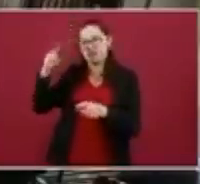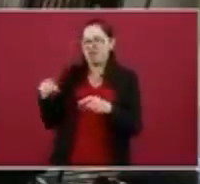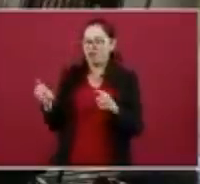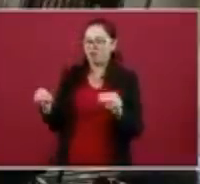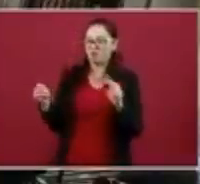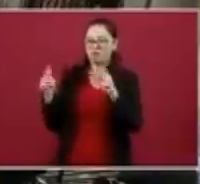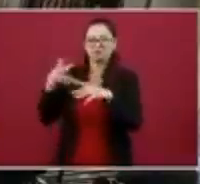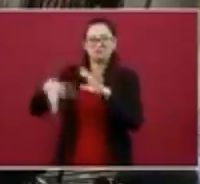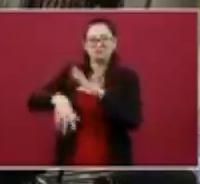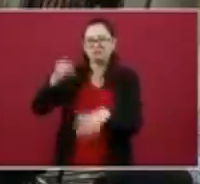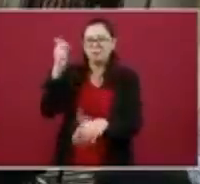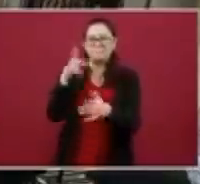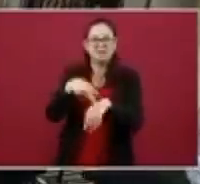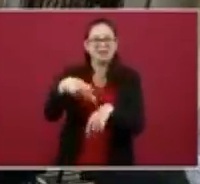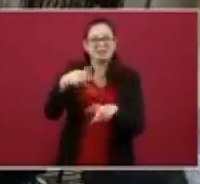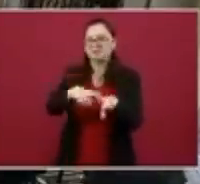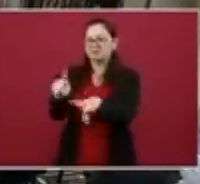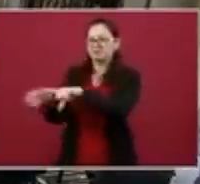y